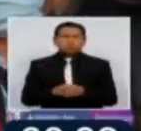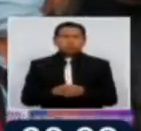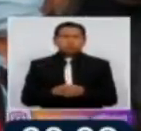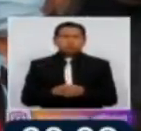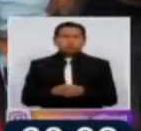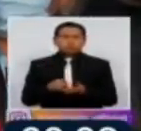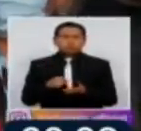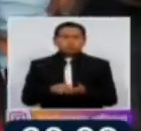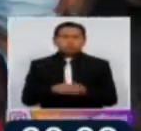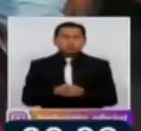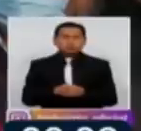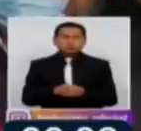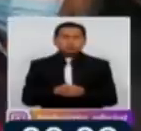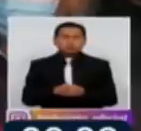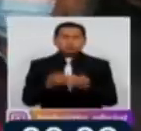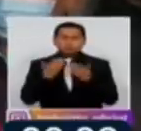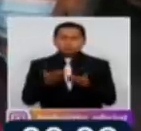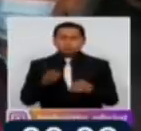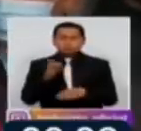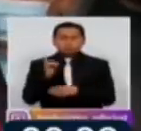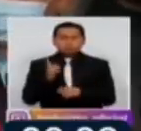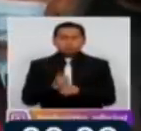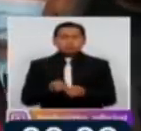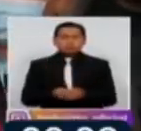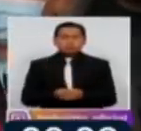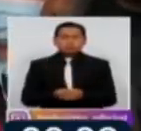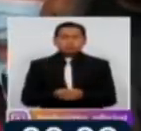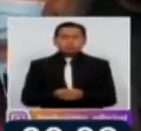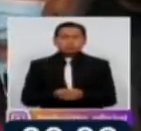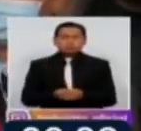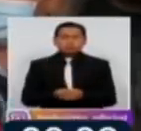es, por supuesto, agradecer al pueblo boliviano.